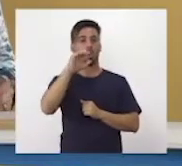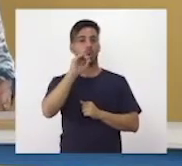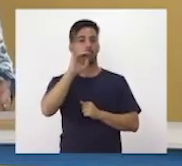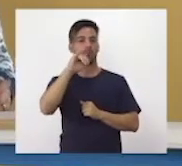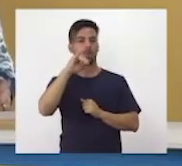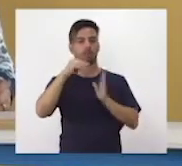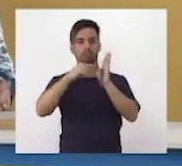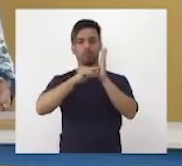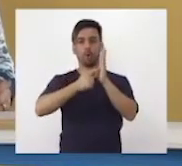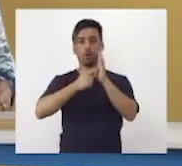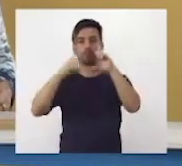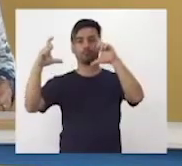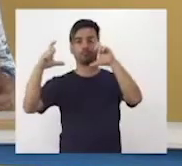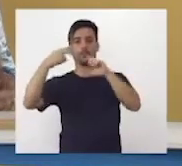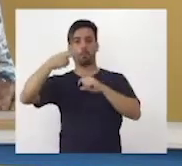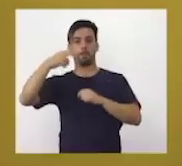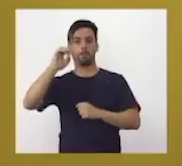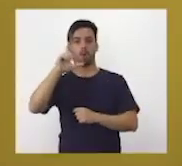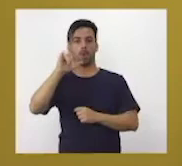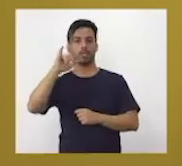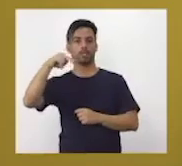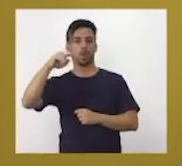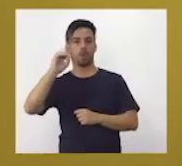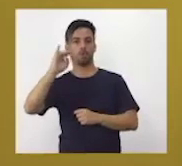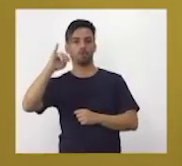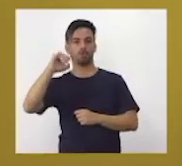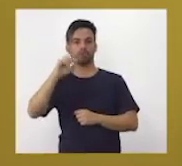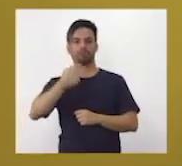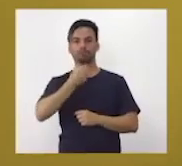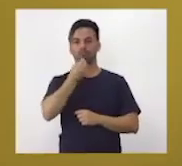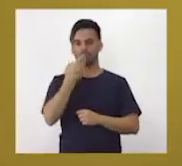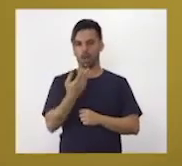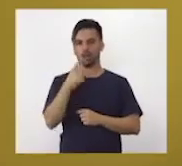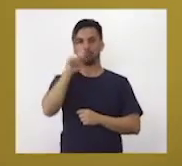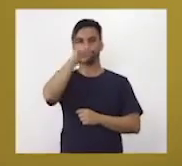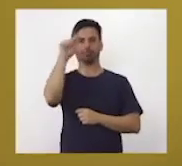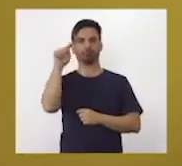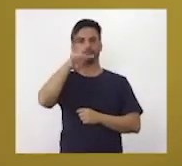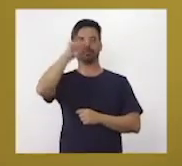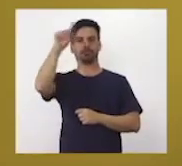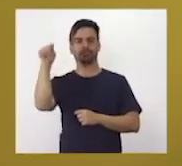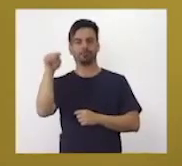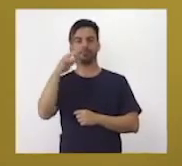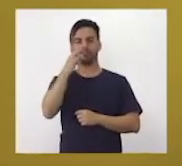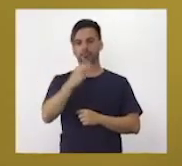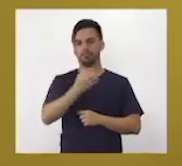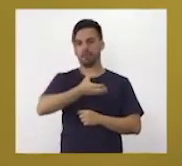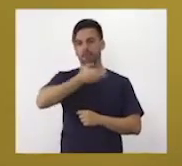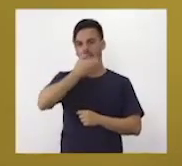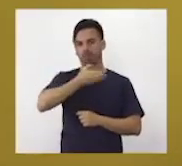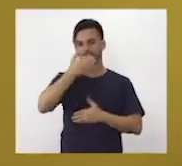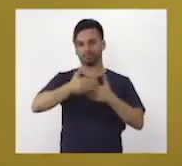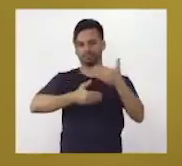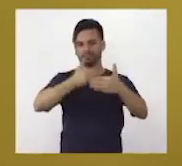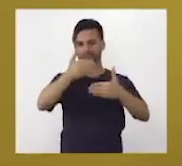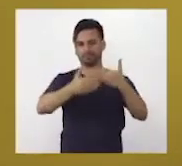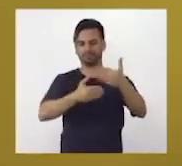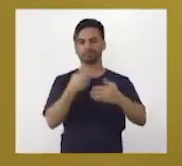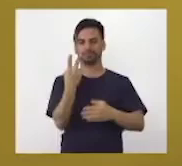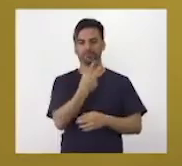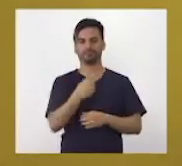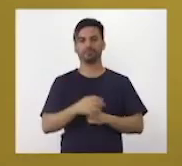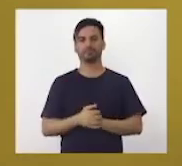un polinomio, aplicas también el proceder de multiplicar un monomio por